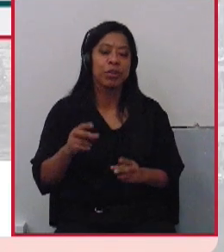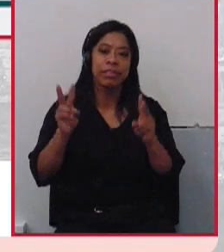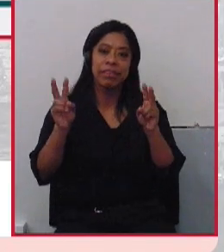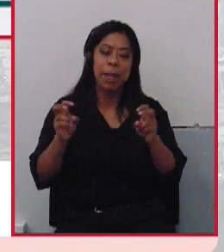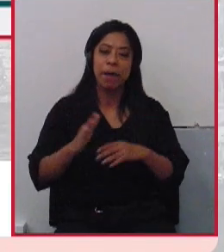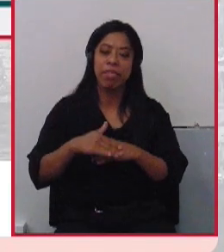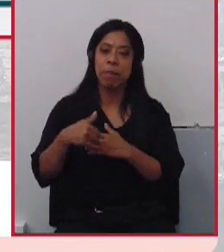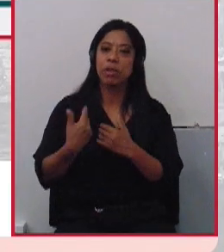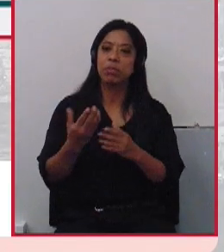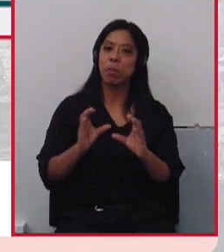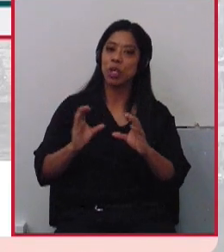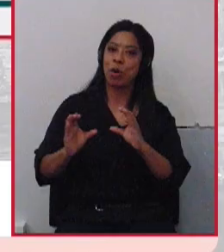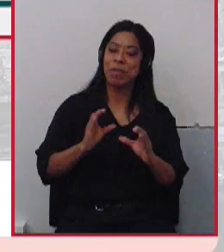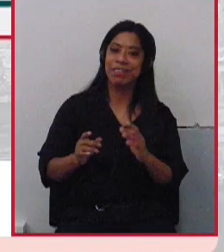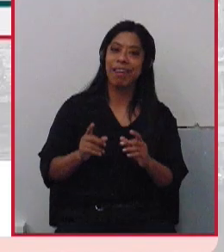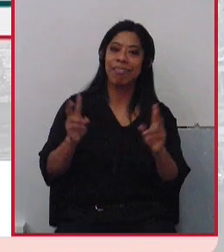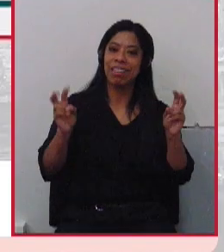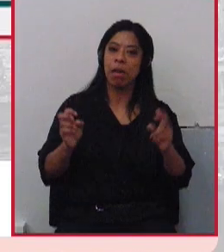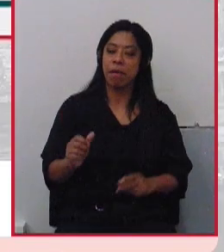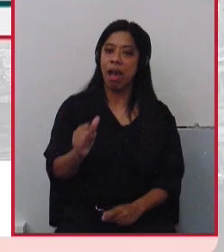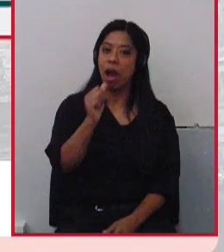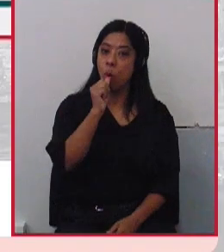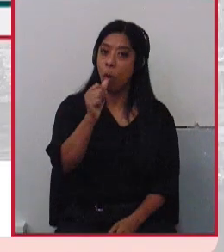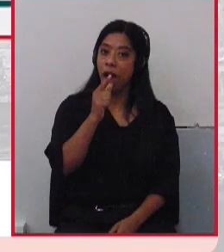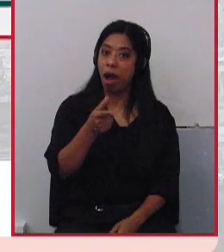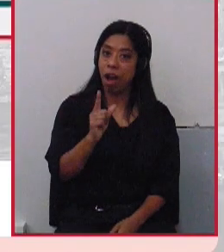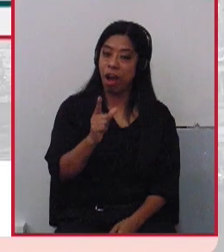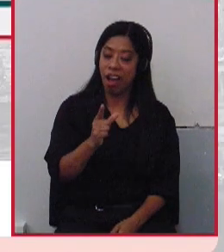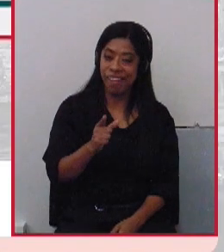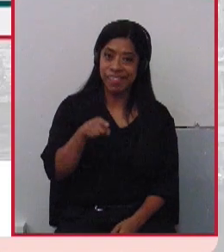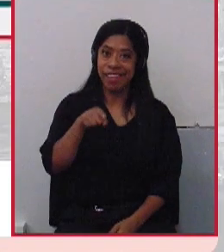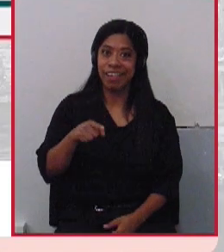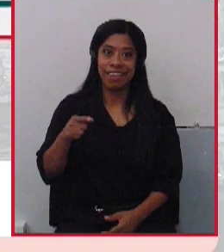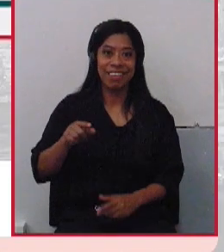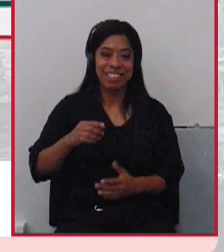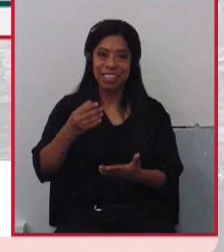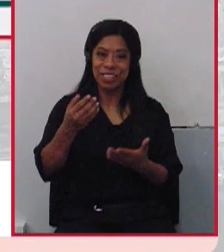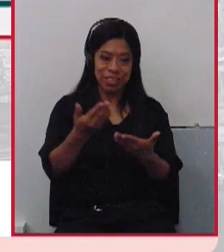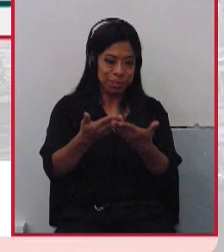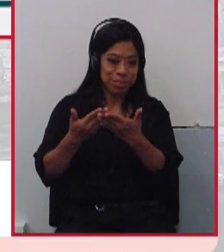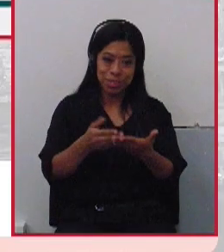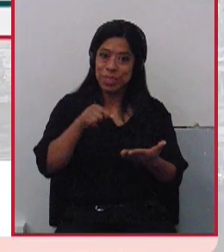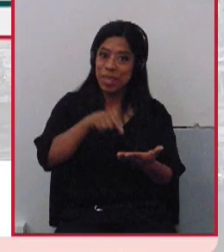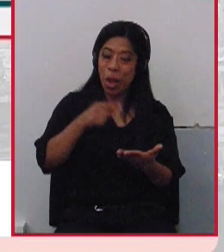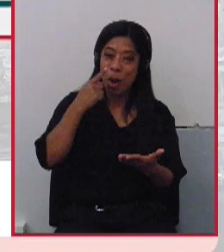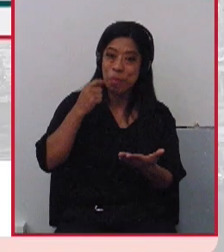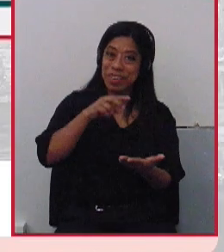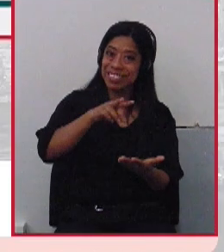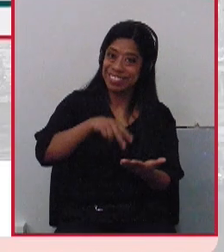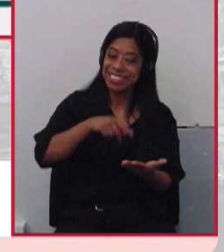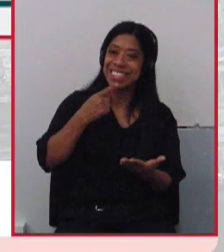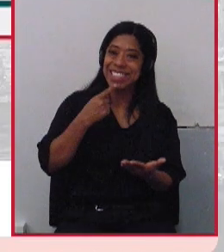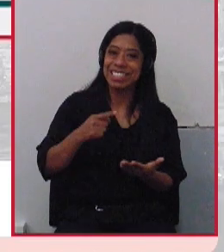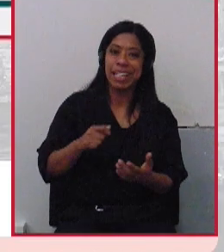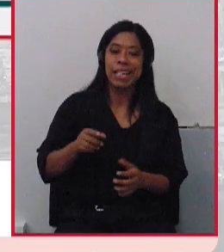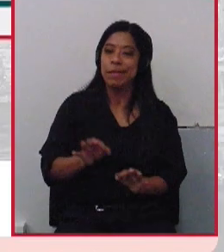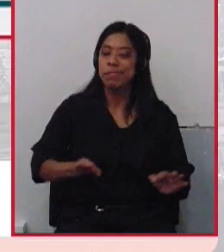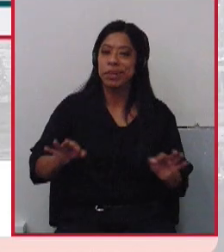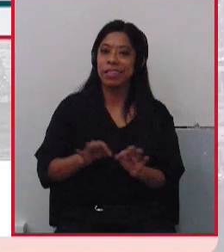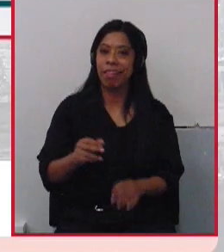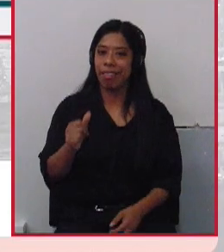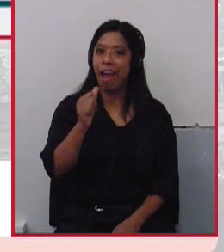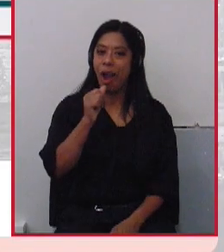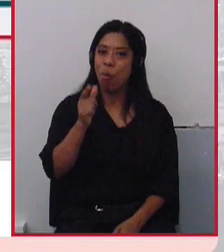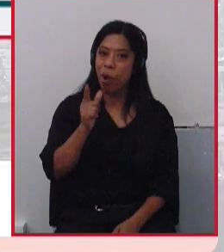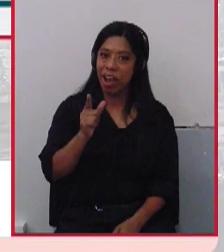que lo vamos a conversar es el tema del agua. Hace un momento, con el estudio de este señor, hablaba que la variable fundamental es el agua.